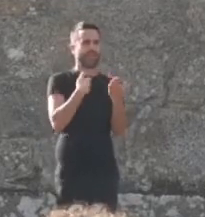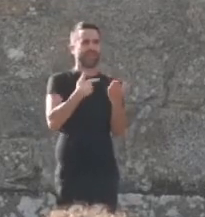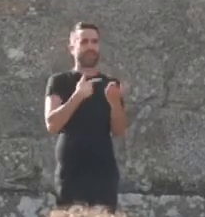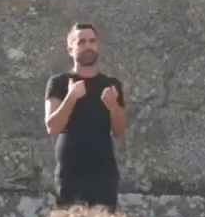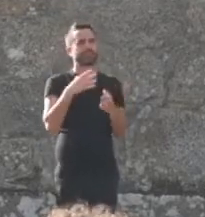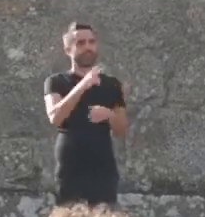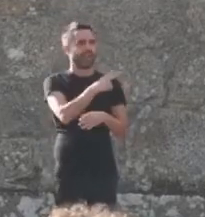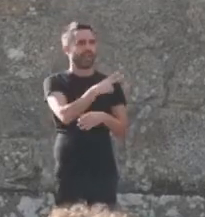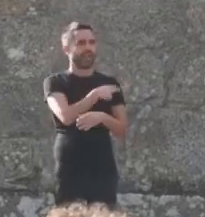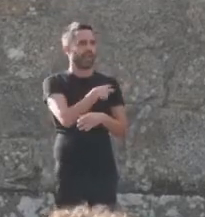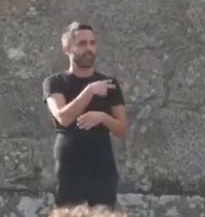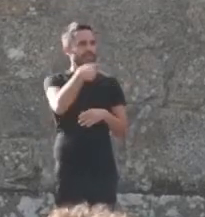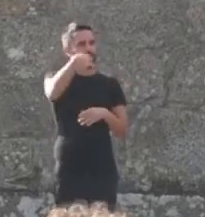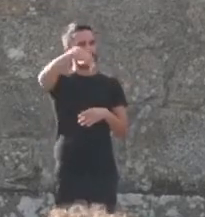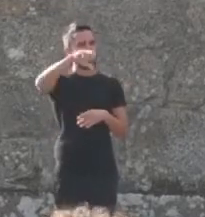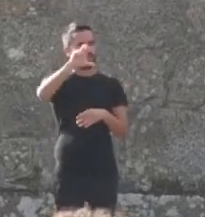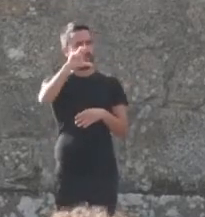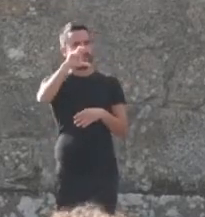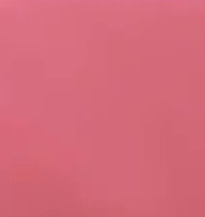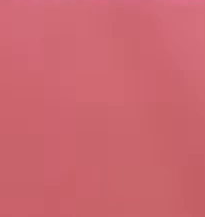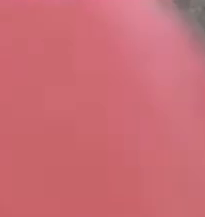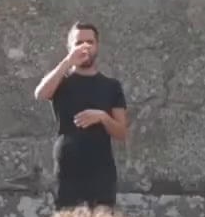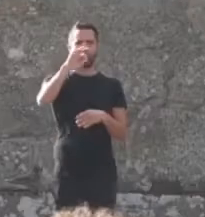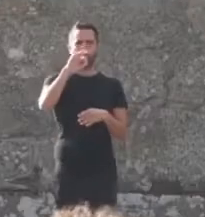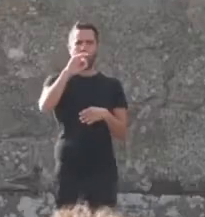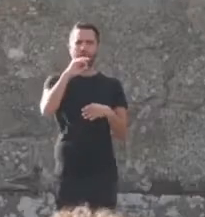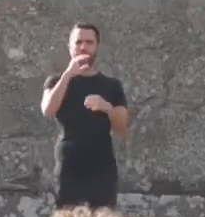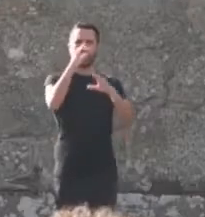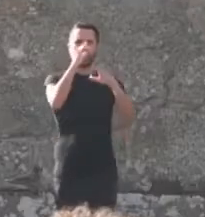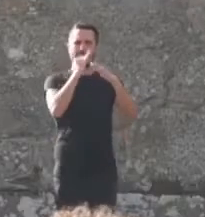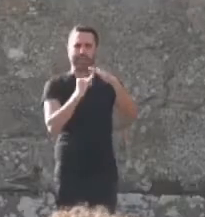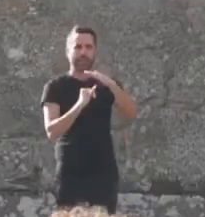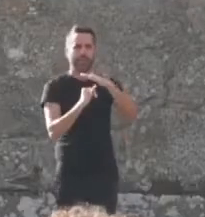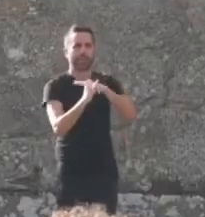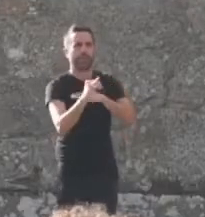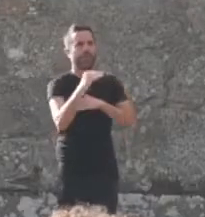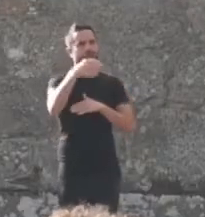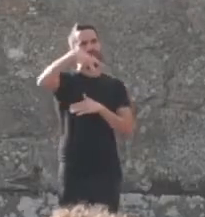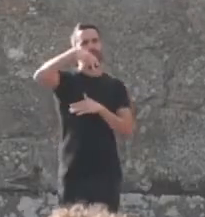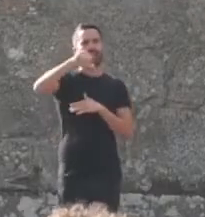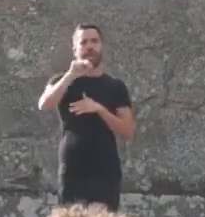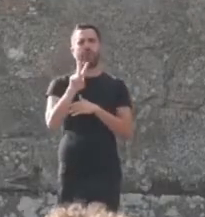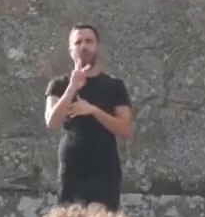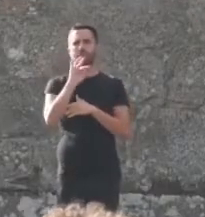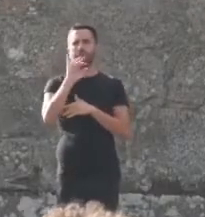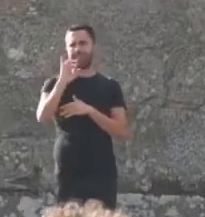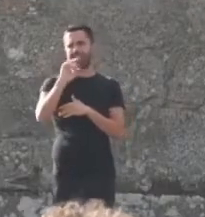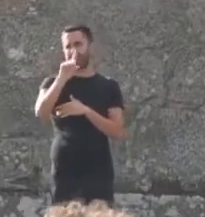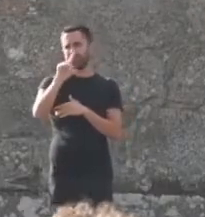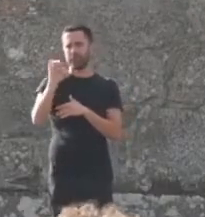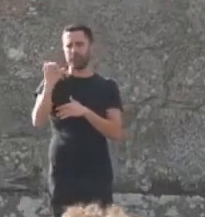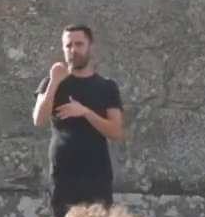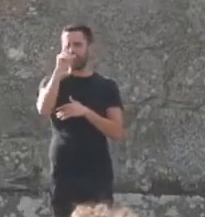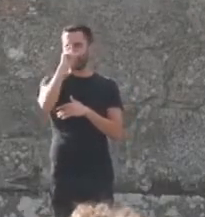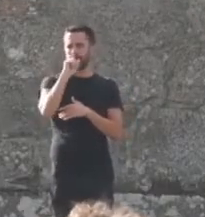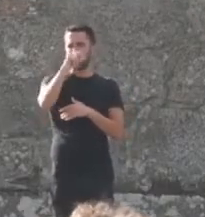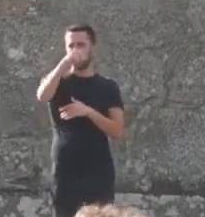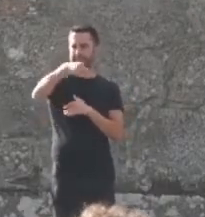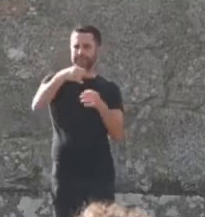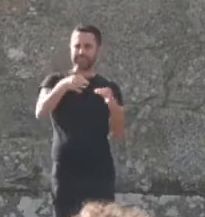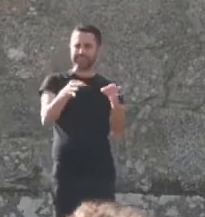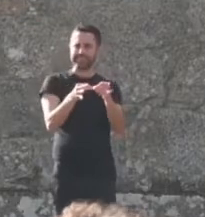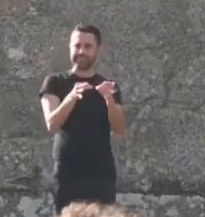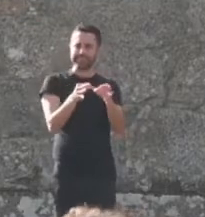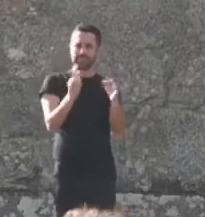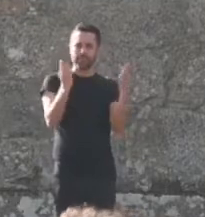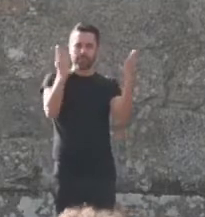Nemo, o propio Nautilus, non ten un recordo nesta illa e non hai ningún recordo para